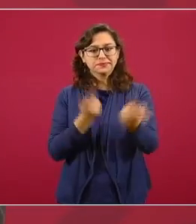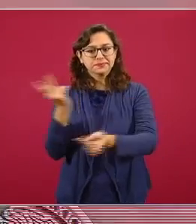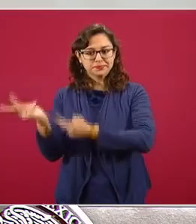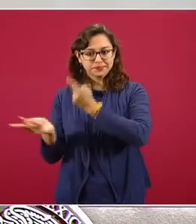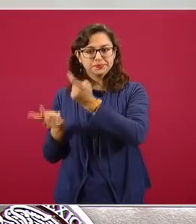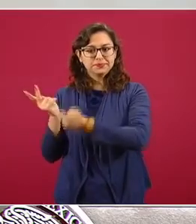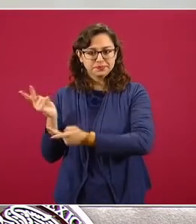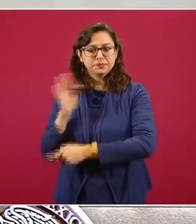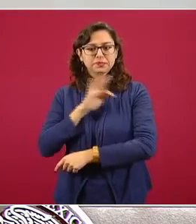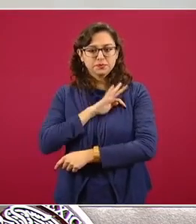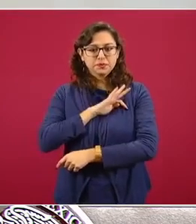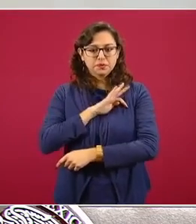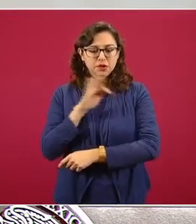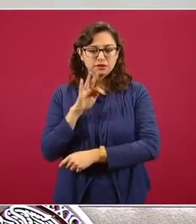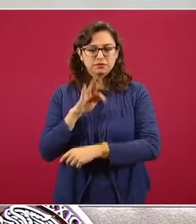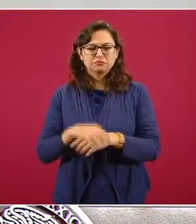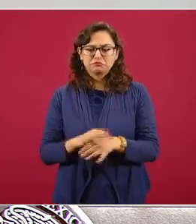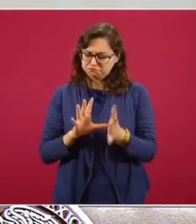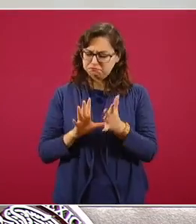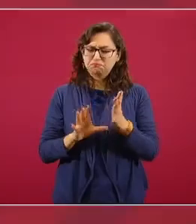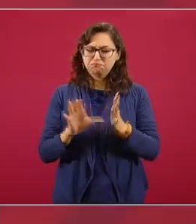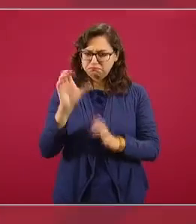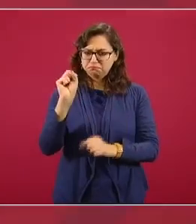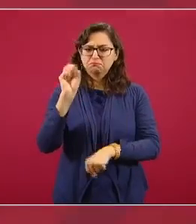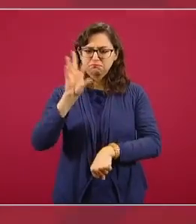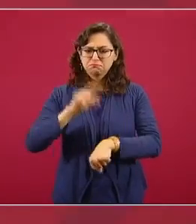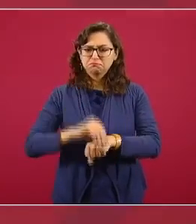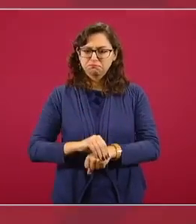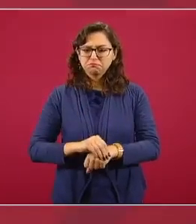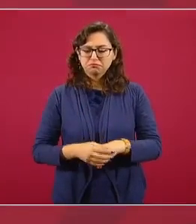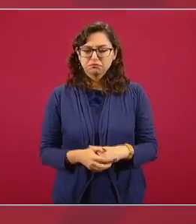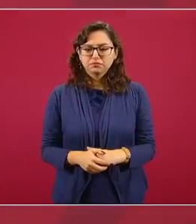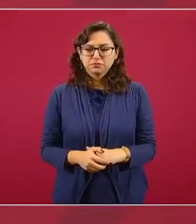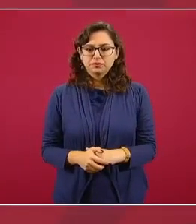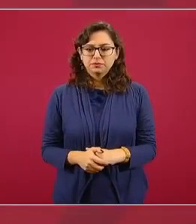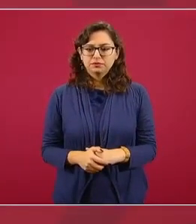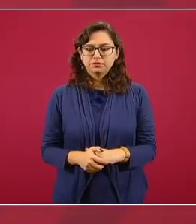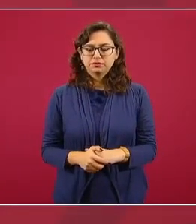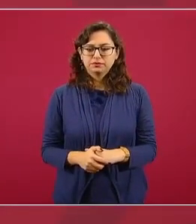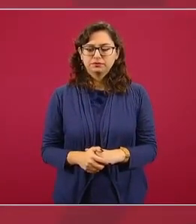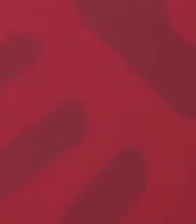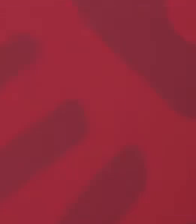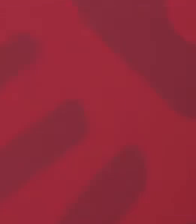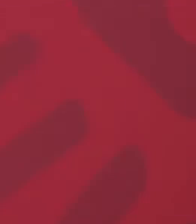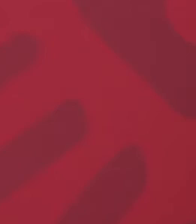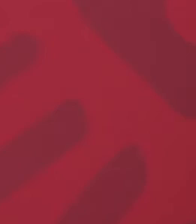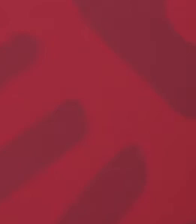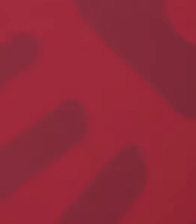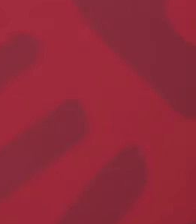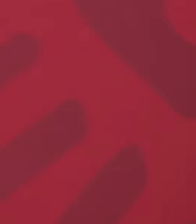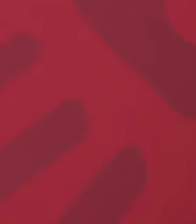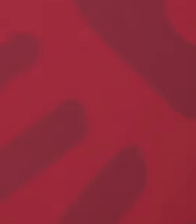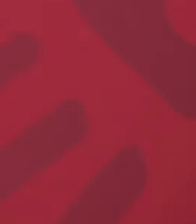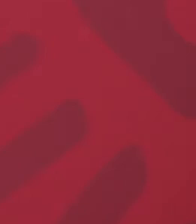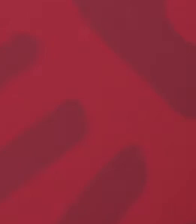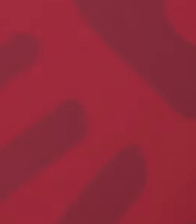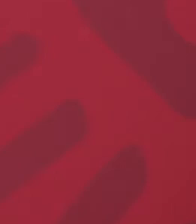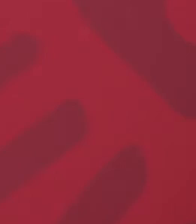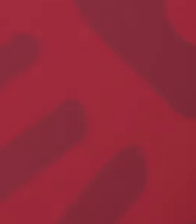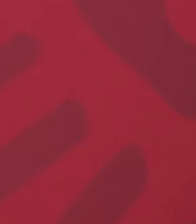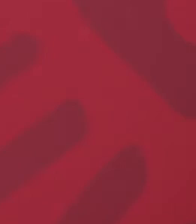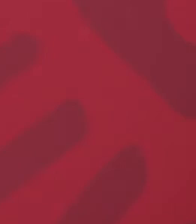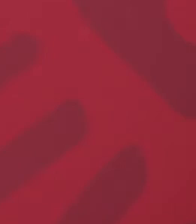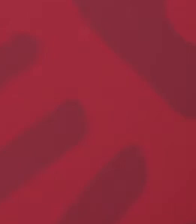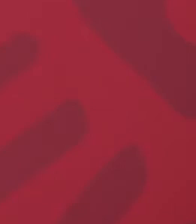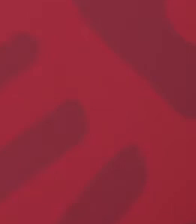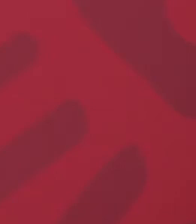dio a conocer que era constitucional el llevar a cabo la consulta de conformidad